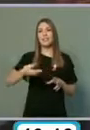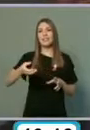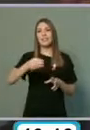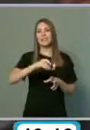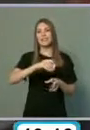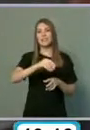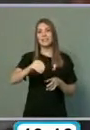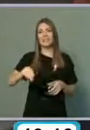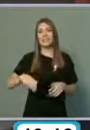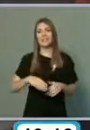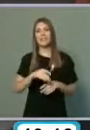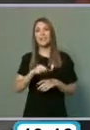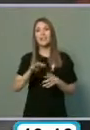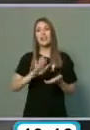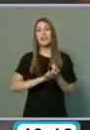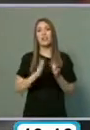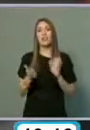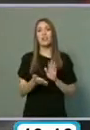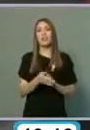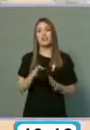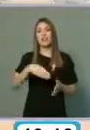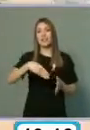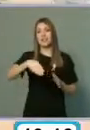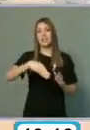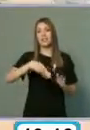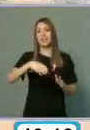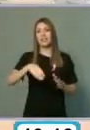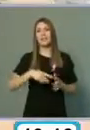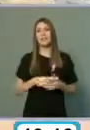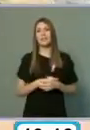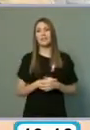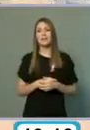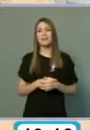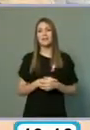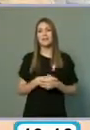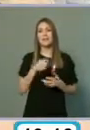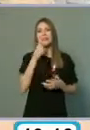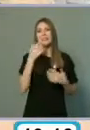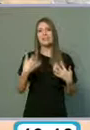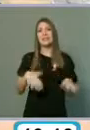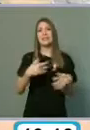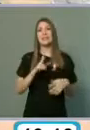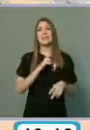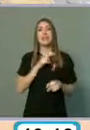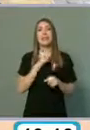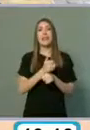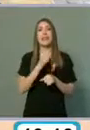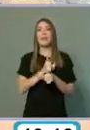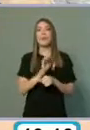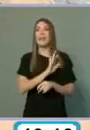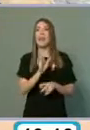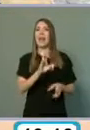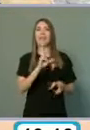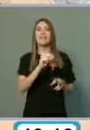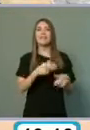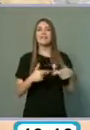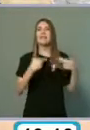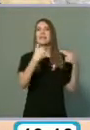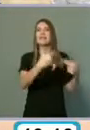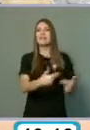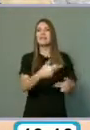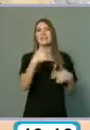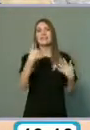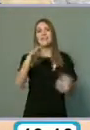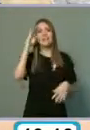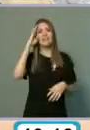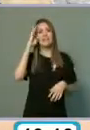sofriendo. es molcajete, imagínese. No, Dios mío. Mi abuelita ya te hubiera desheredado, No, y la mía compañera. también. Yo le he